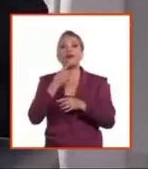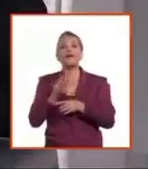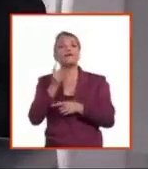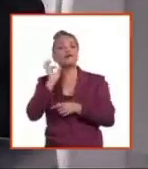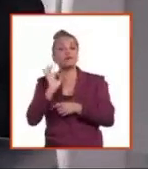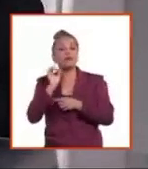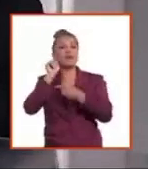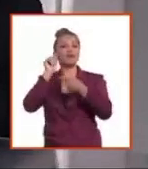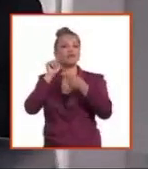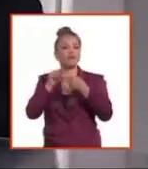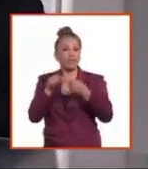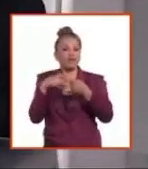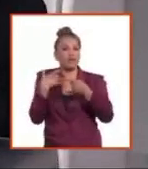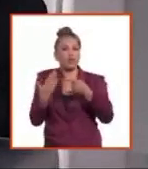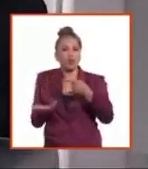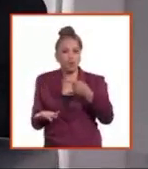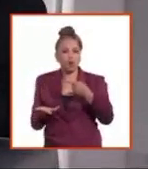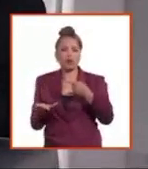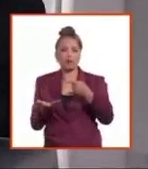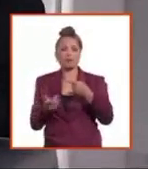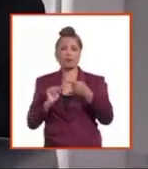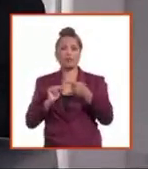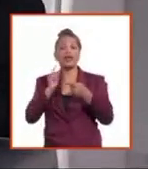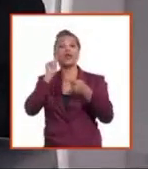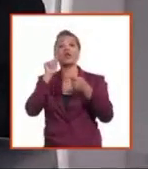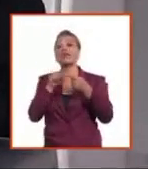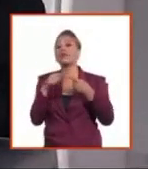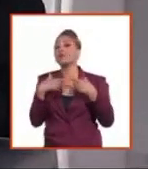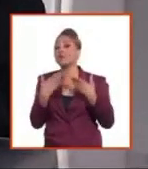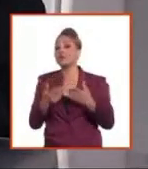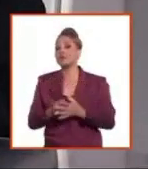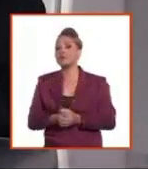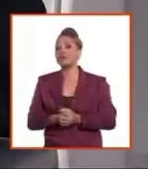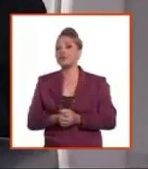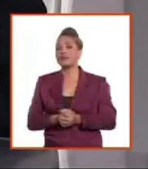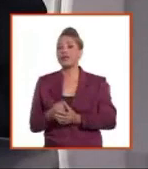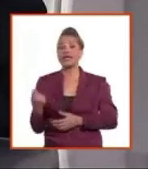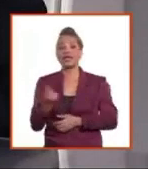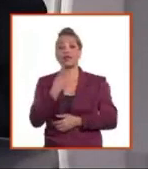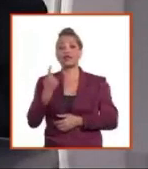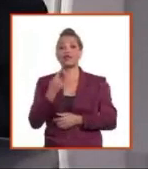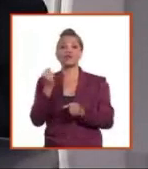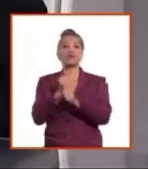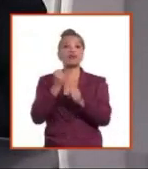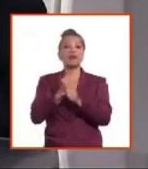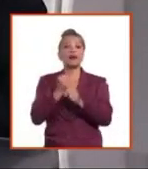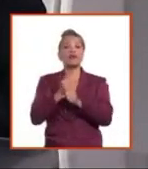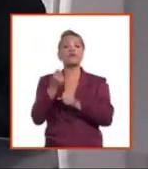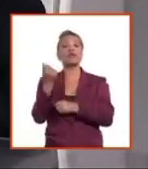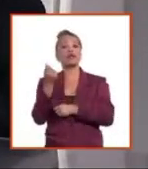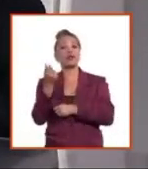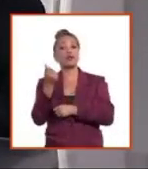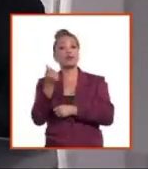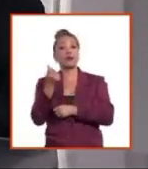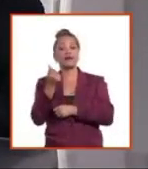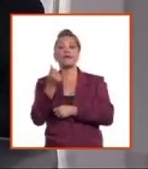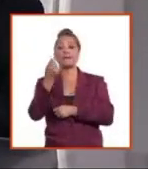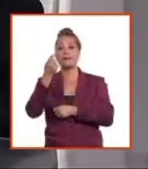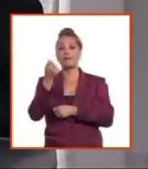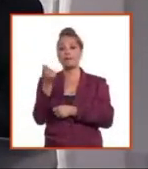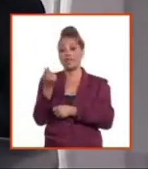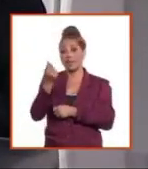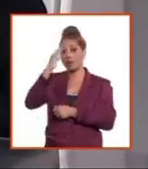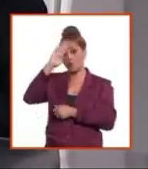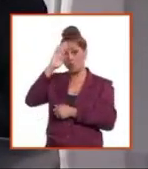cuál es el objetivo estratégico el objetivo estratégico es que nosotros queremos en la economía en moneda nacional ya en